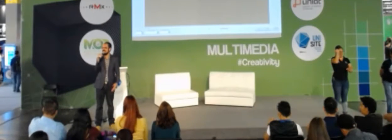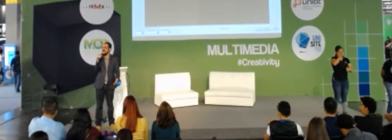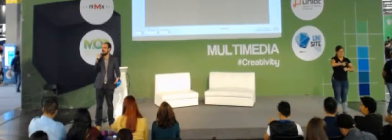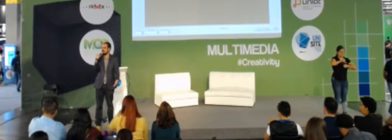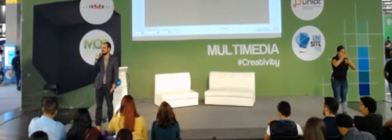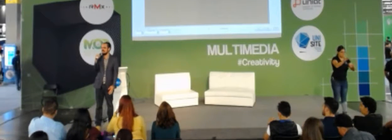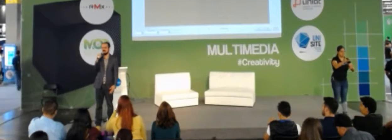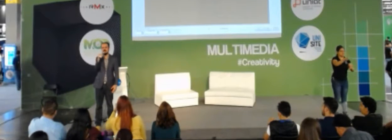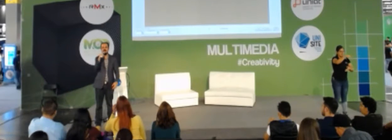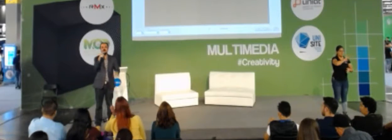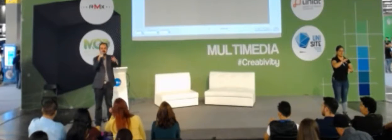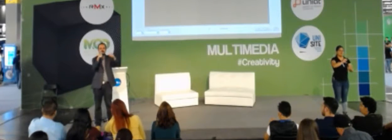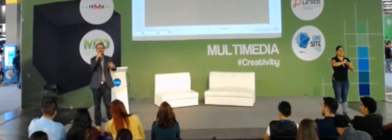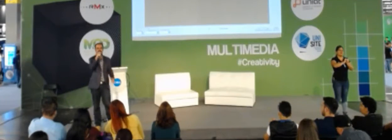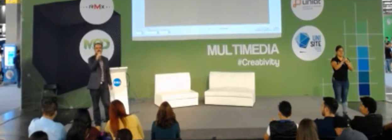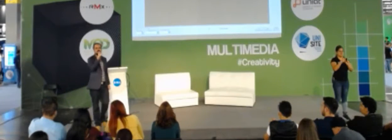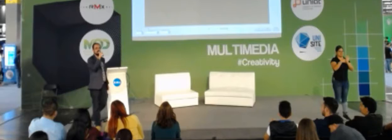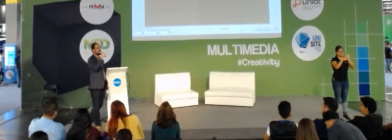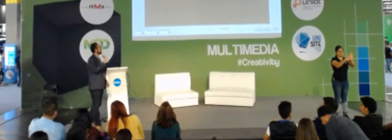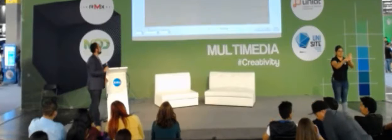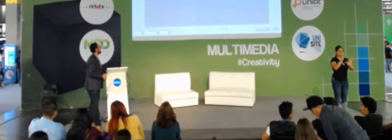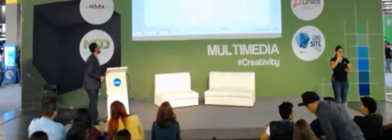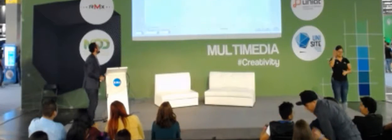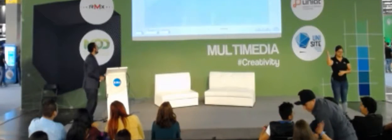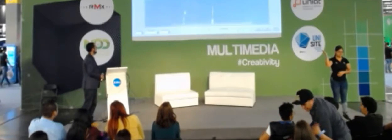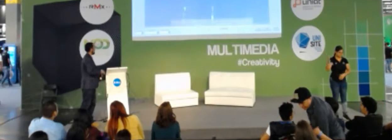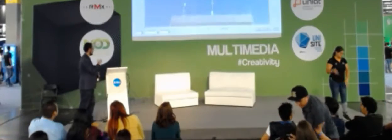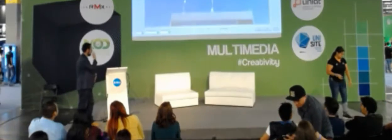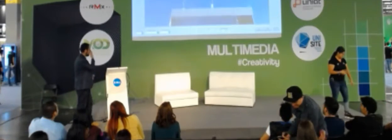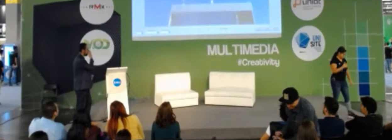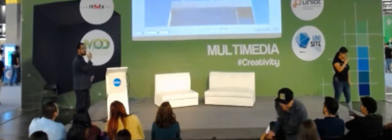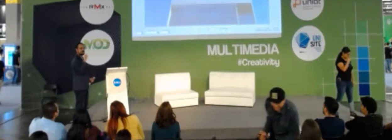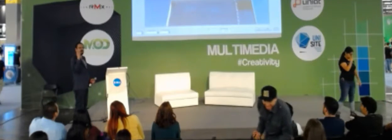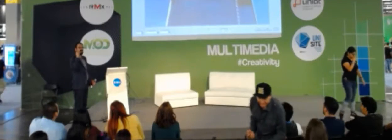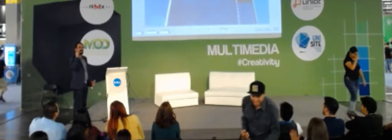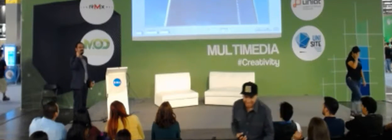se haga presente. Vamos allá, por favor.